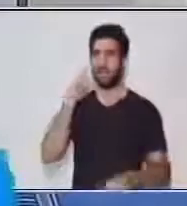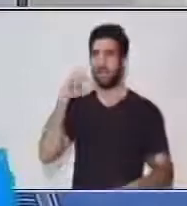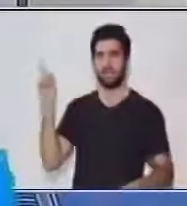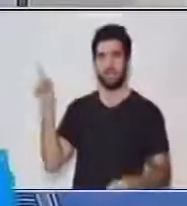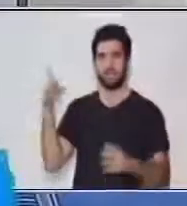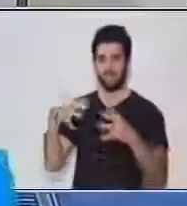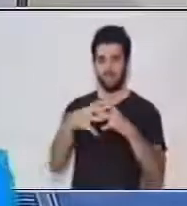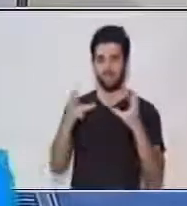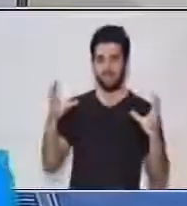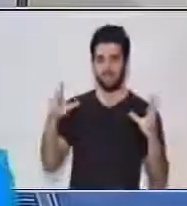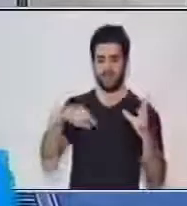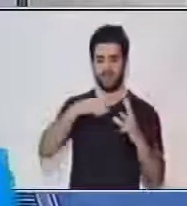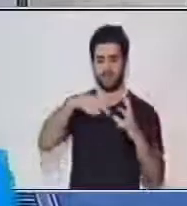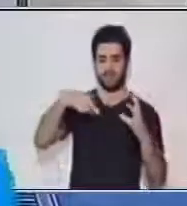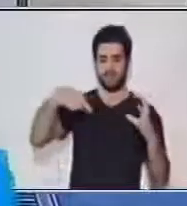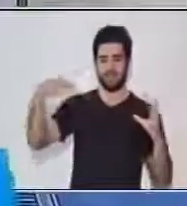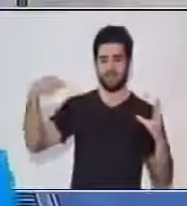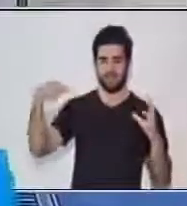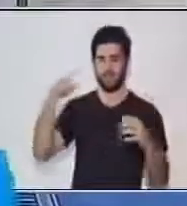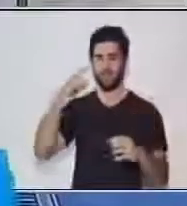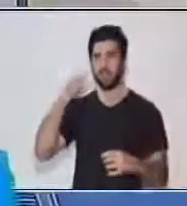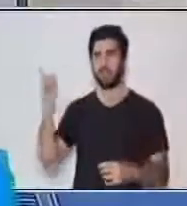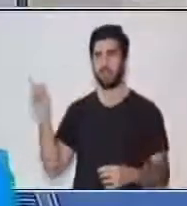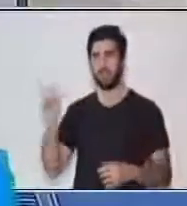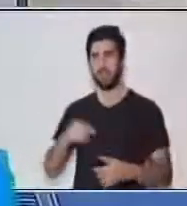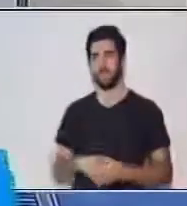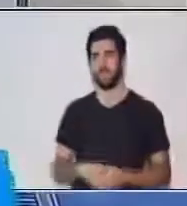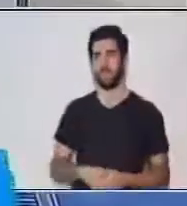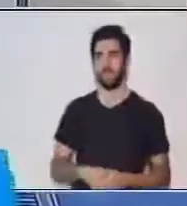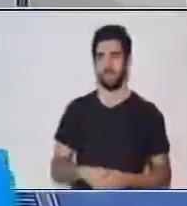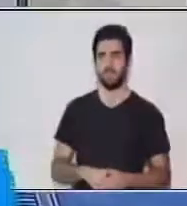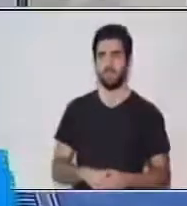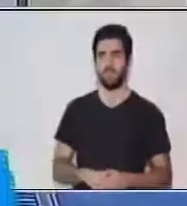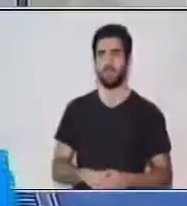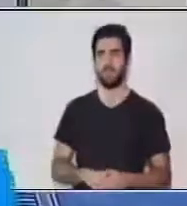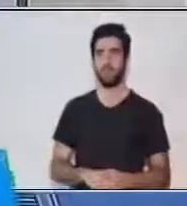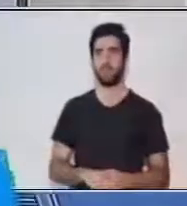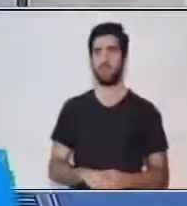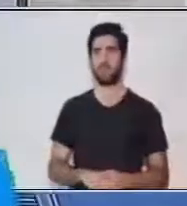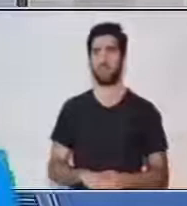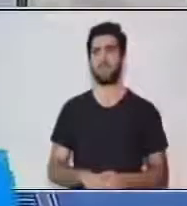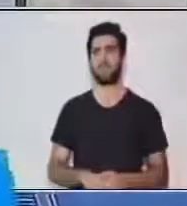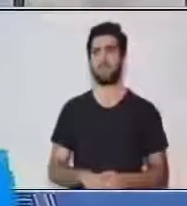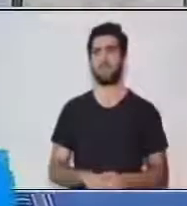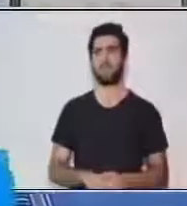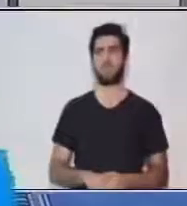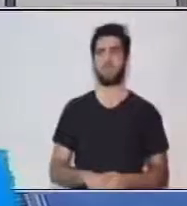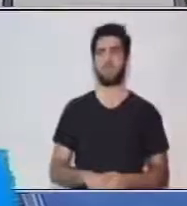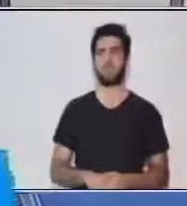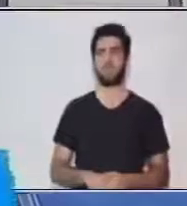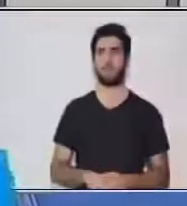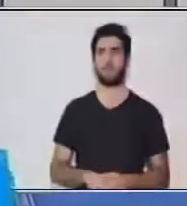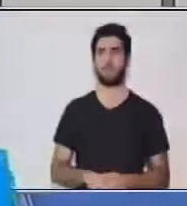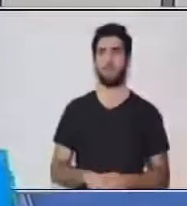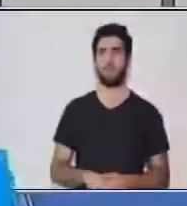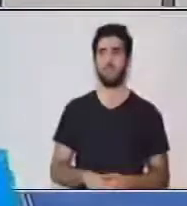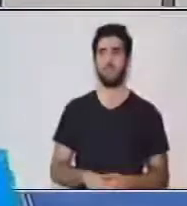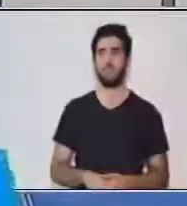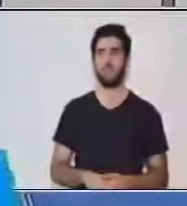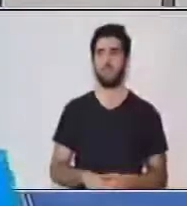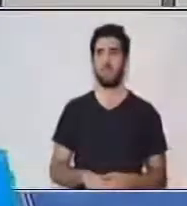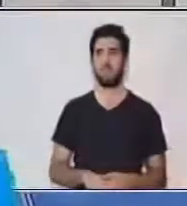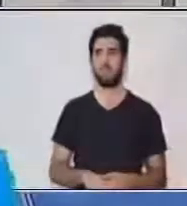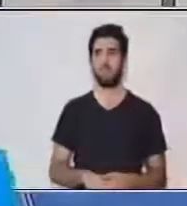veces se utiliza como pulsera y su nombre pues es resorte, ¿verdad? Hemos sujetado aquí unas partes con